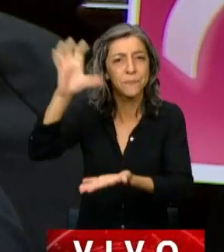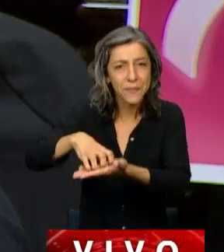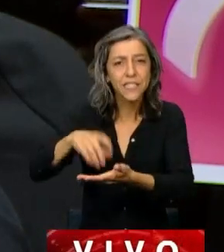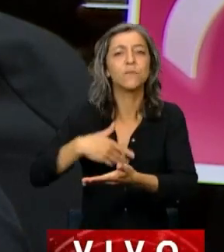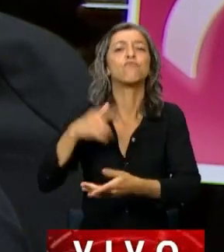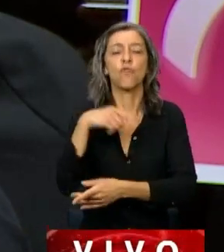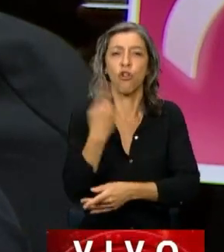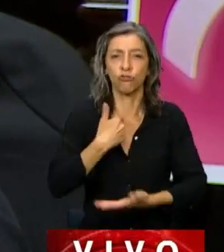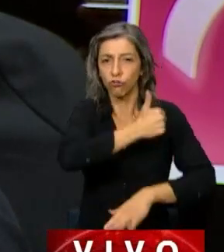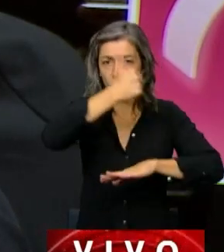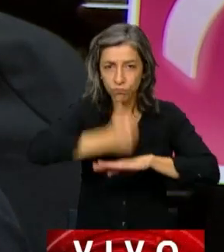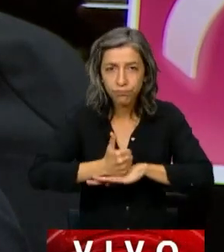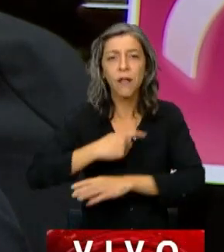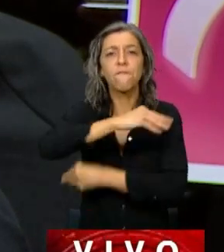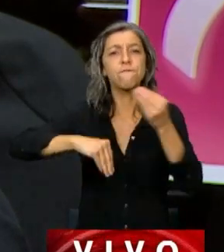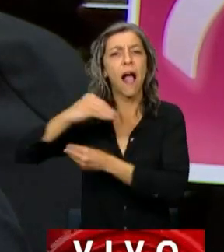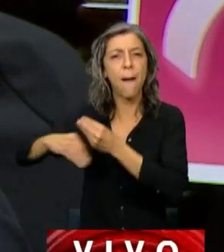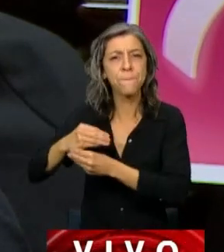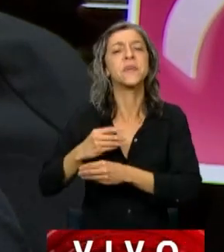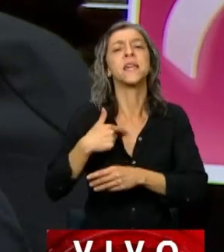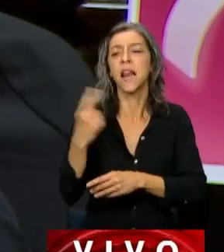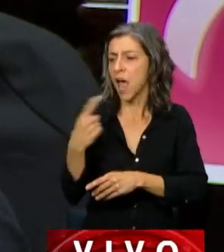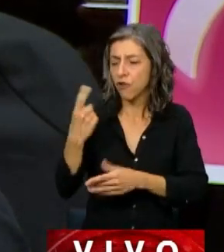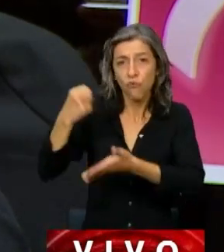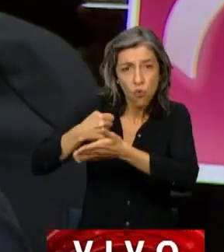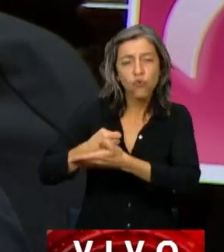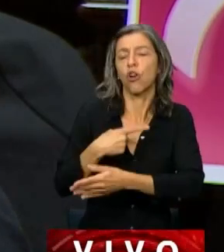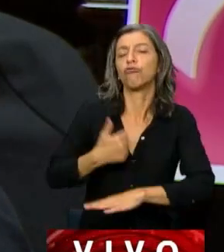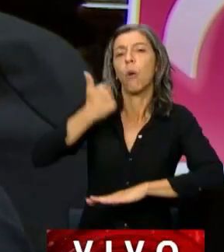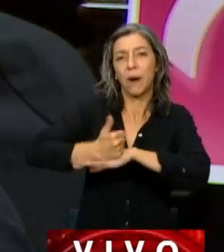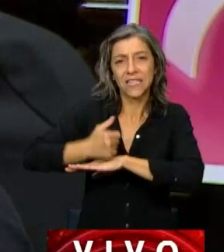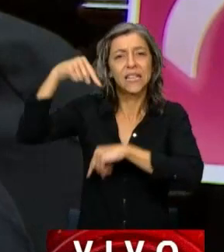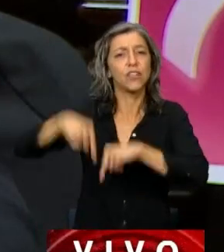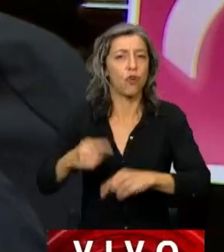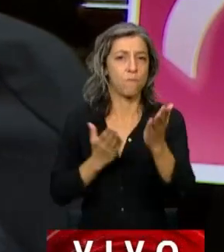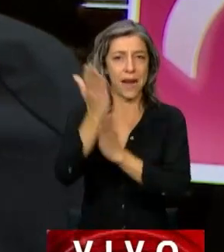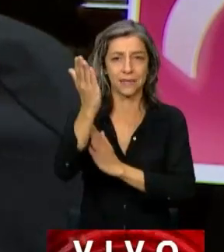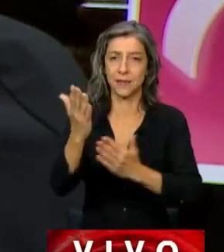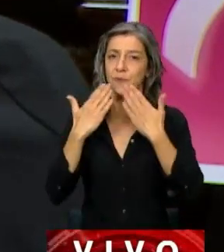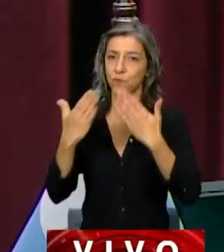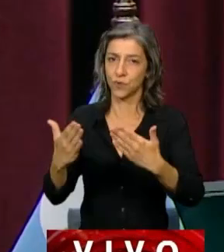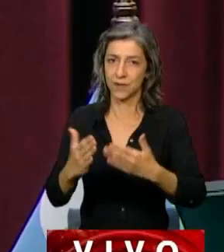Cromañón presente, por los familiares en lucha presentes, hoy y siempre. Muchas gracias.